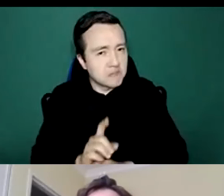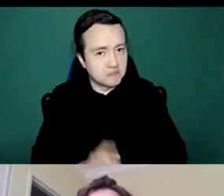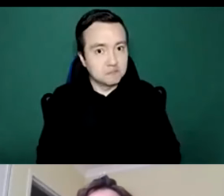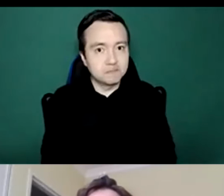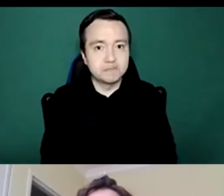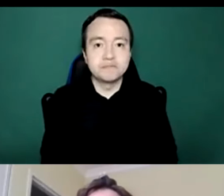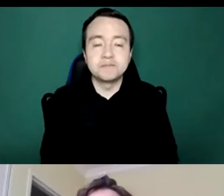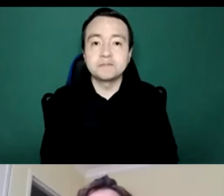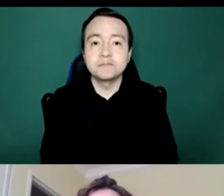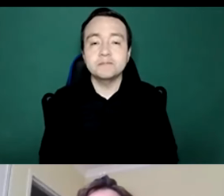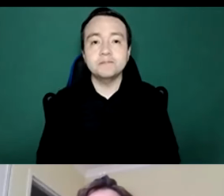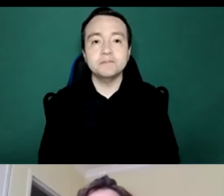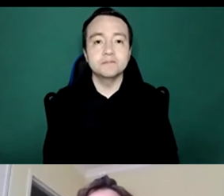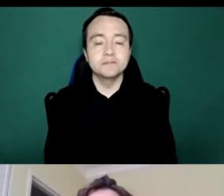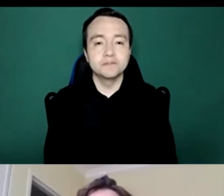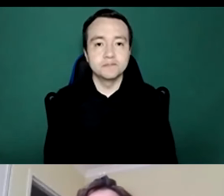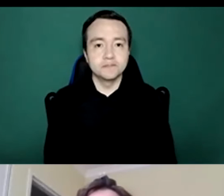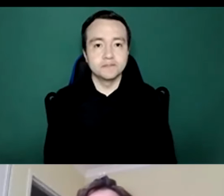Volveremos.